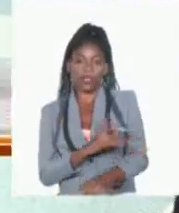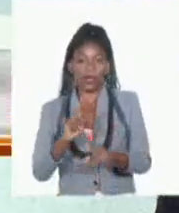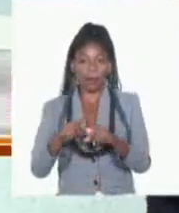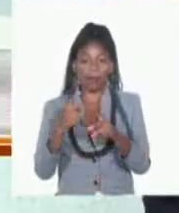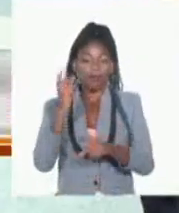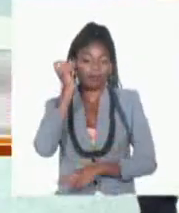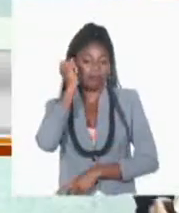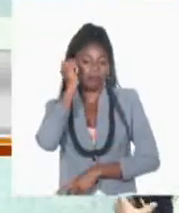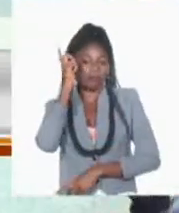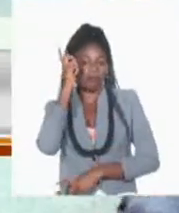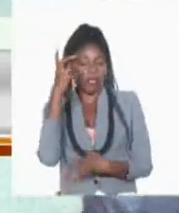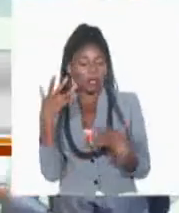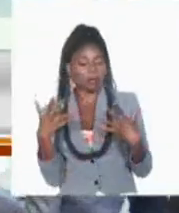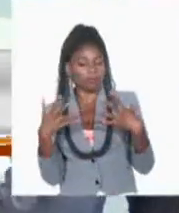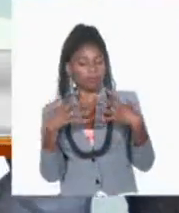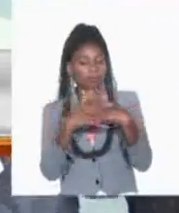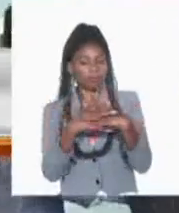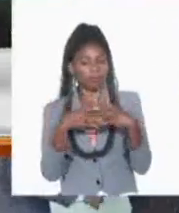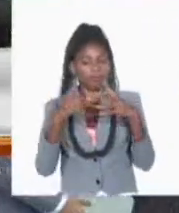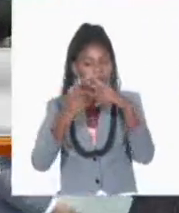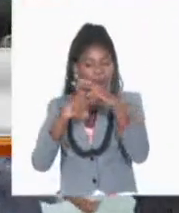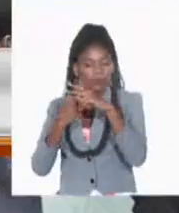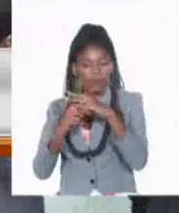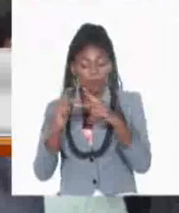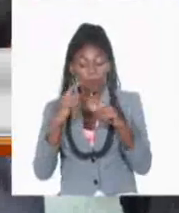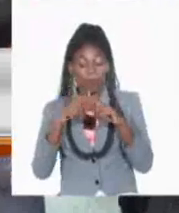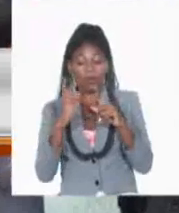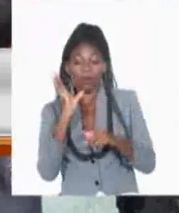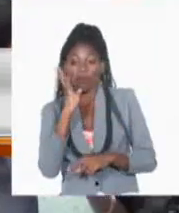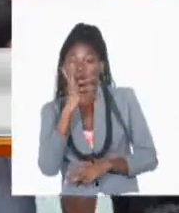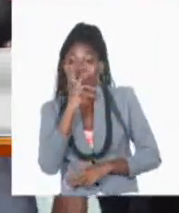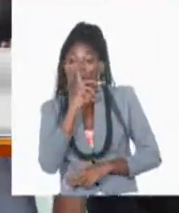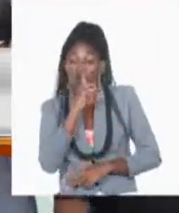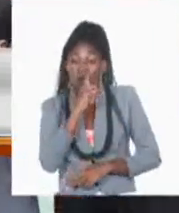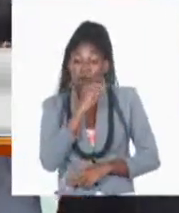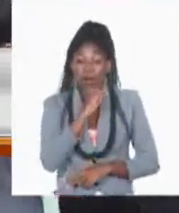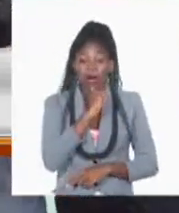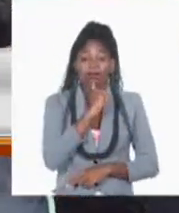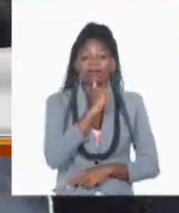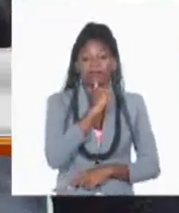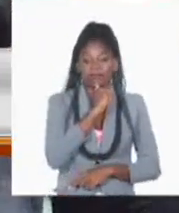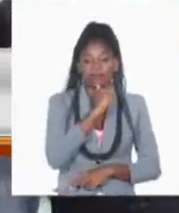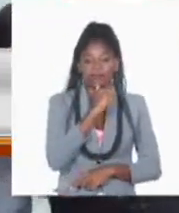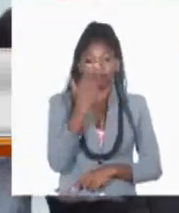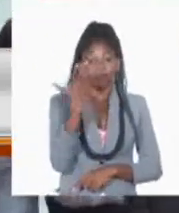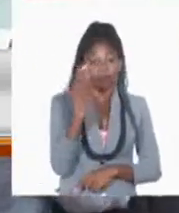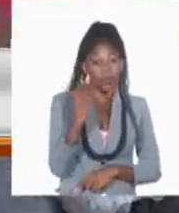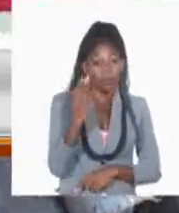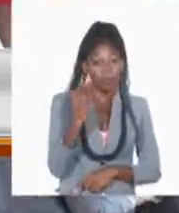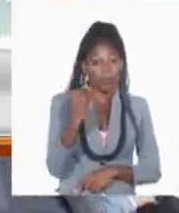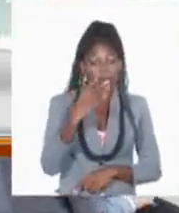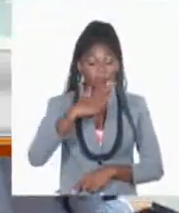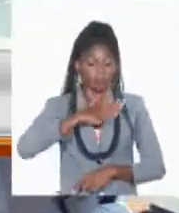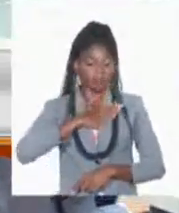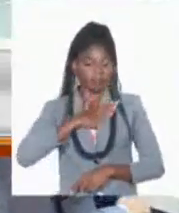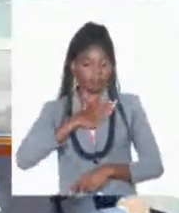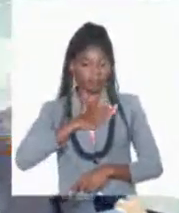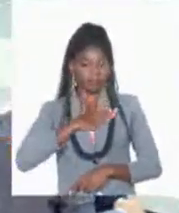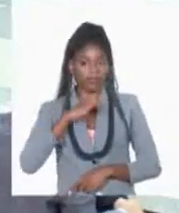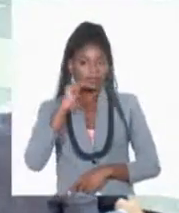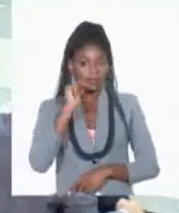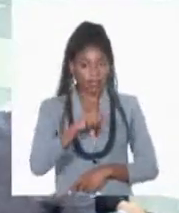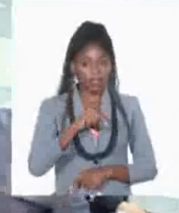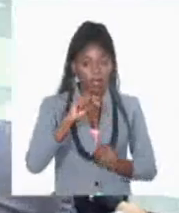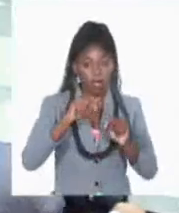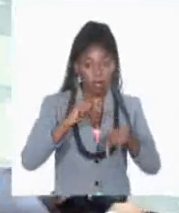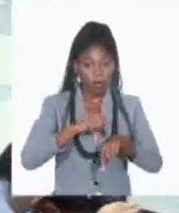idea se concreta, por muy hermosa que a uno le parezca, cuando muchos la hacen suya. Y eso es lo que está